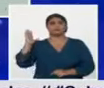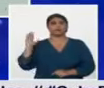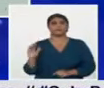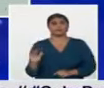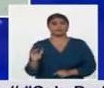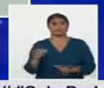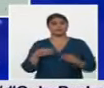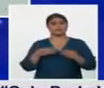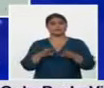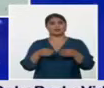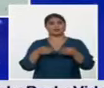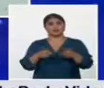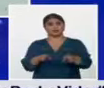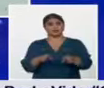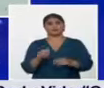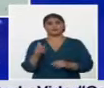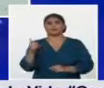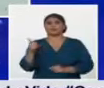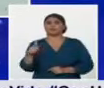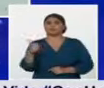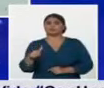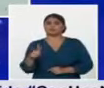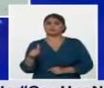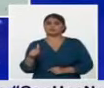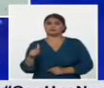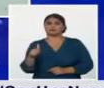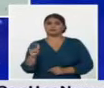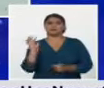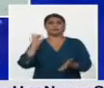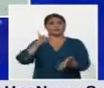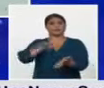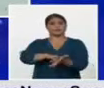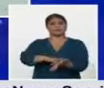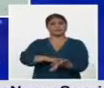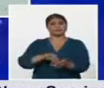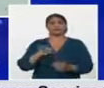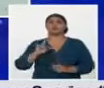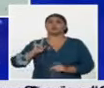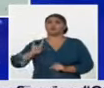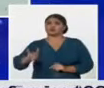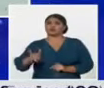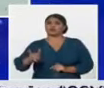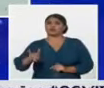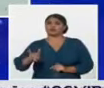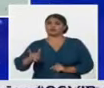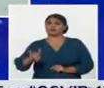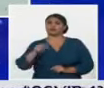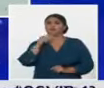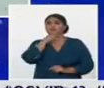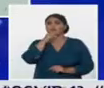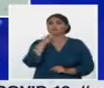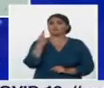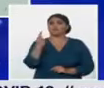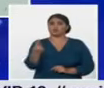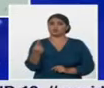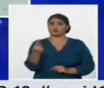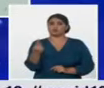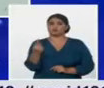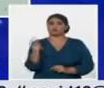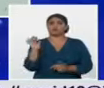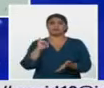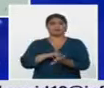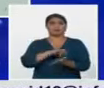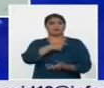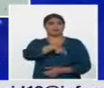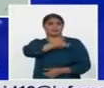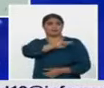Panamá y 10 viajeros cubanos, 9 procedentes de Rusia y 1 procedente de España. En